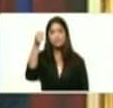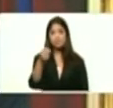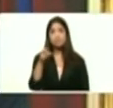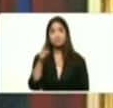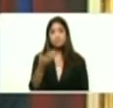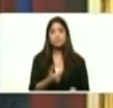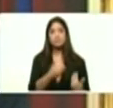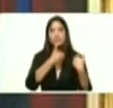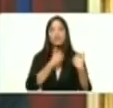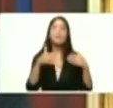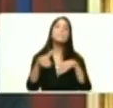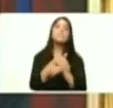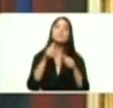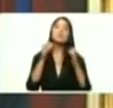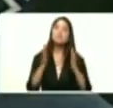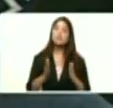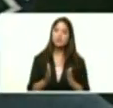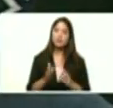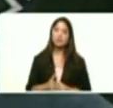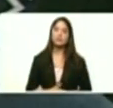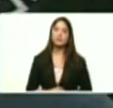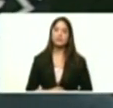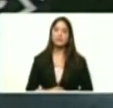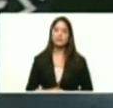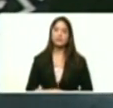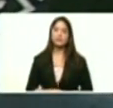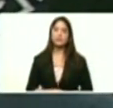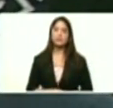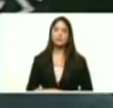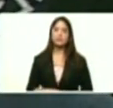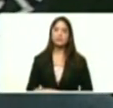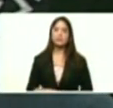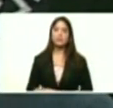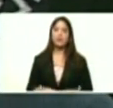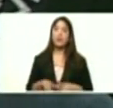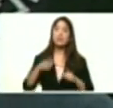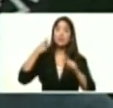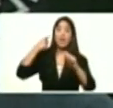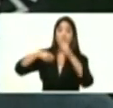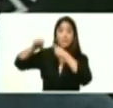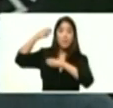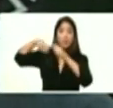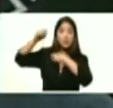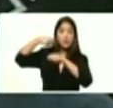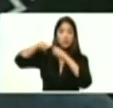ministro de exportaciones